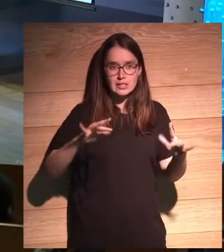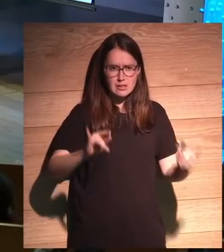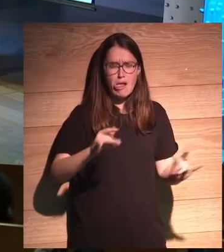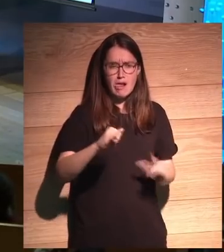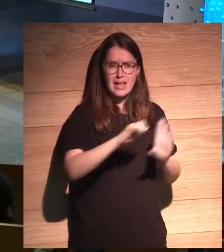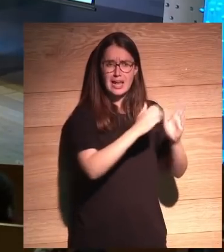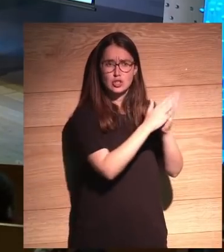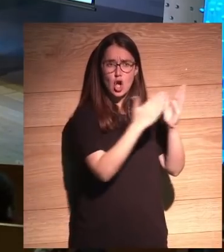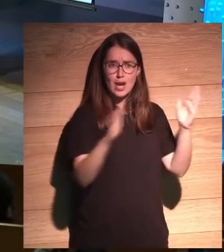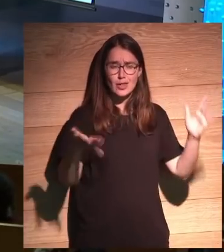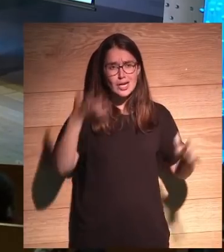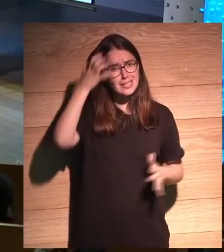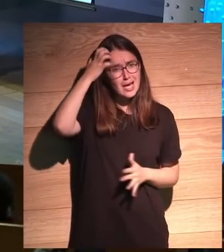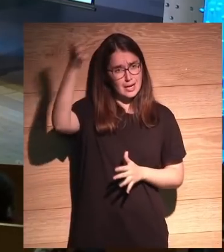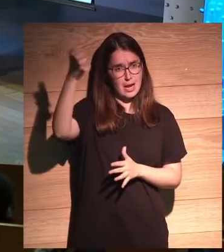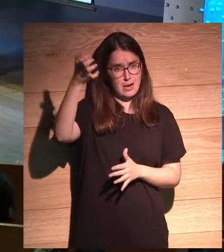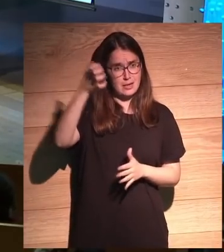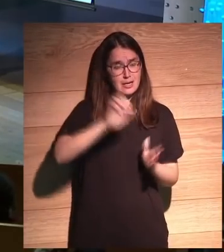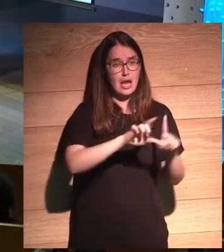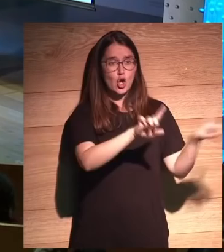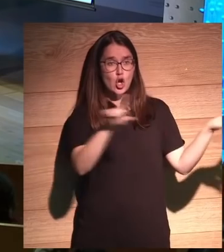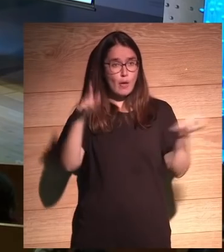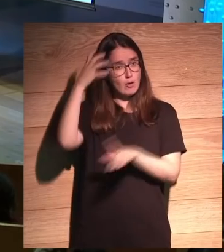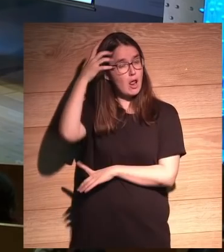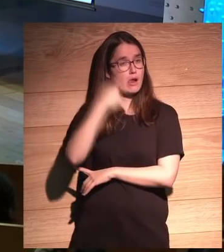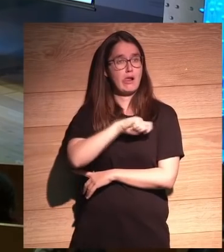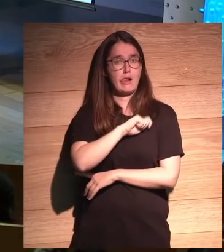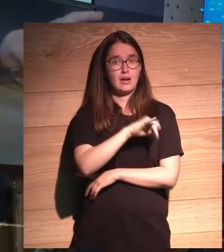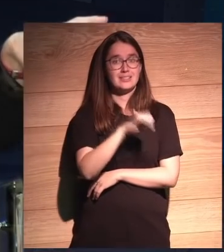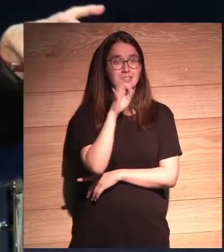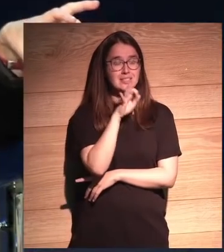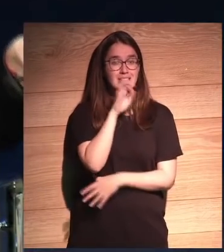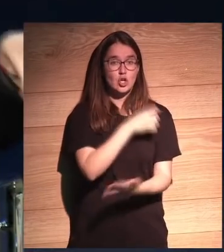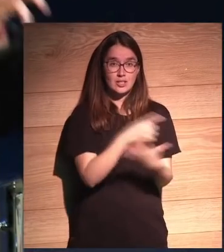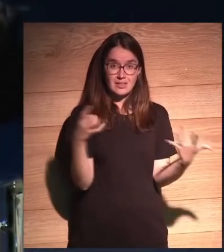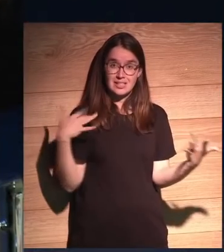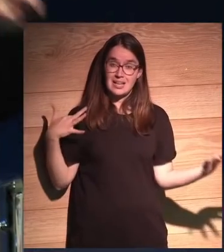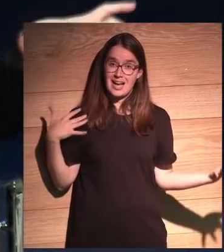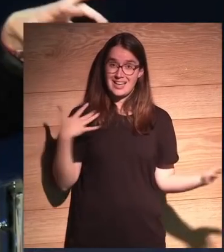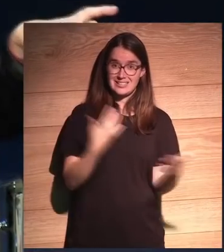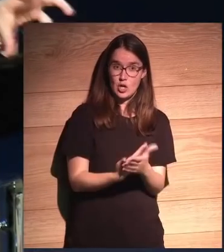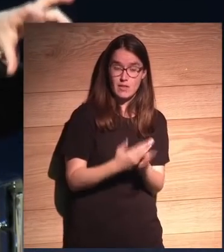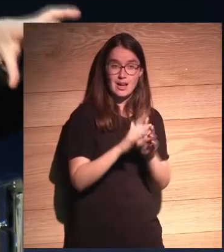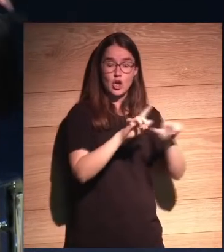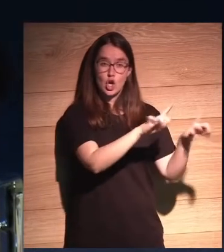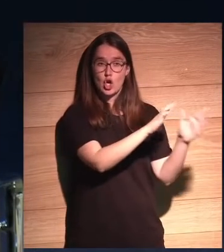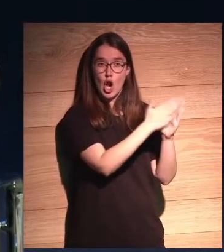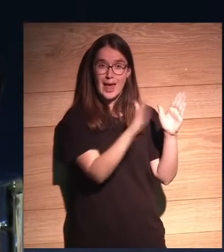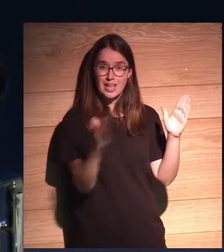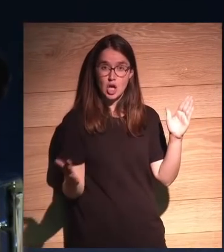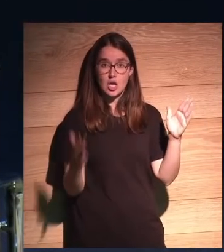las colecciones reales, en la colección real de España desde el siglo XVI. De la colección